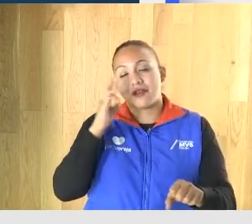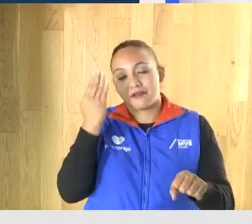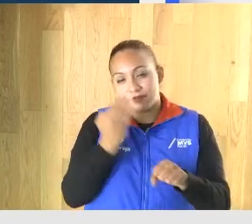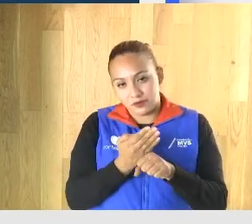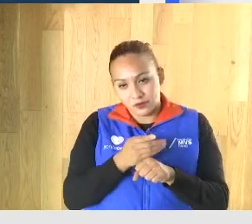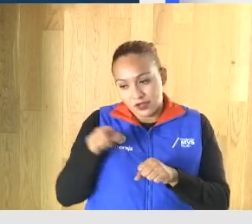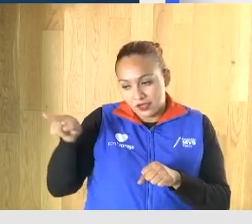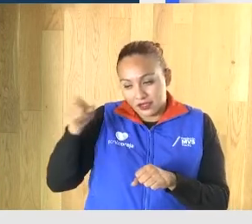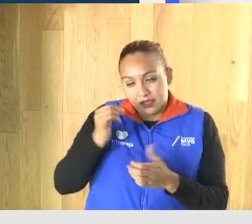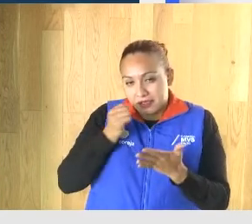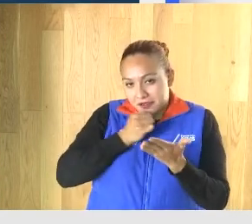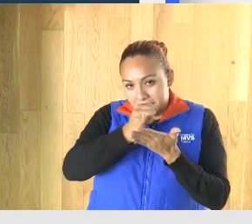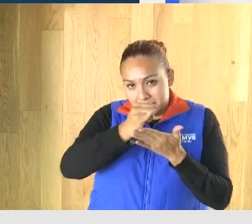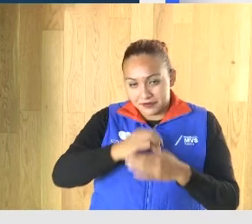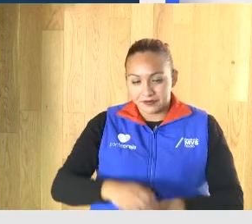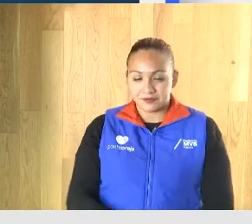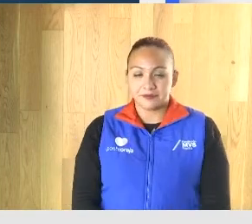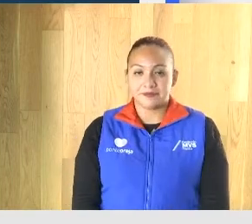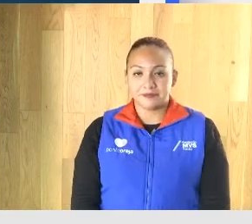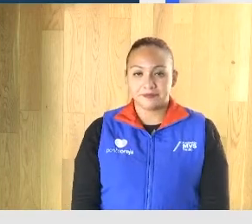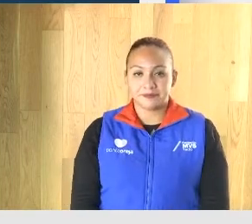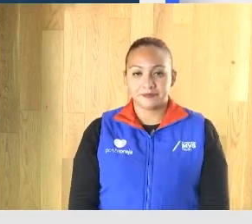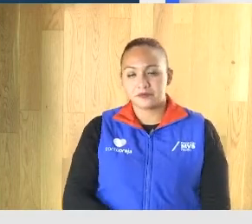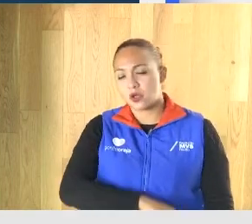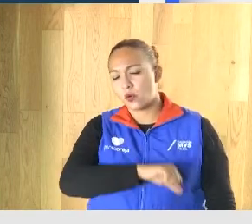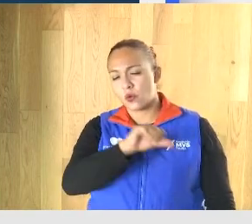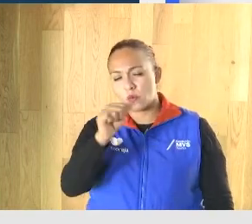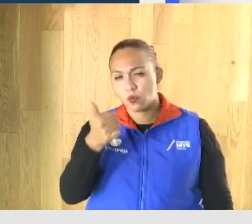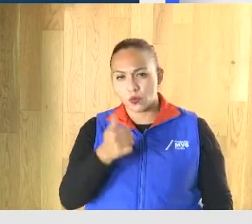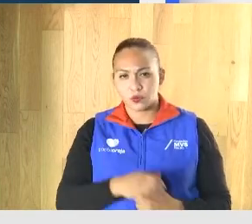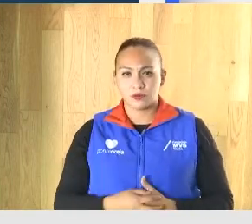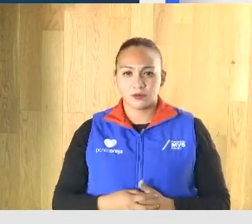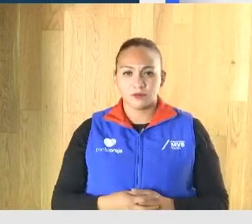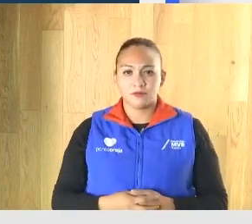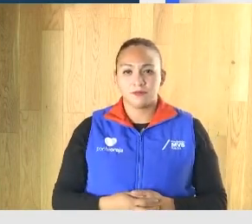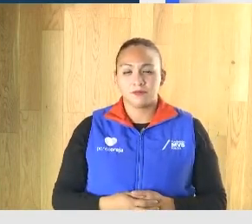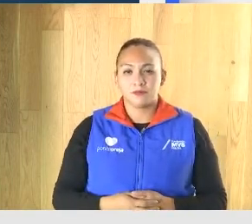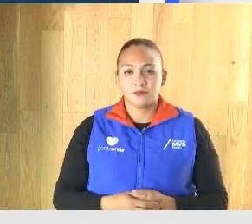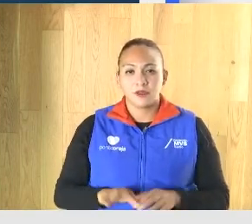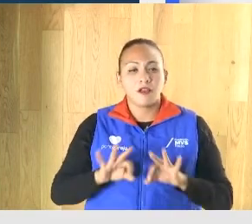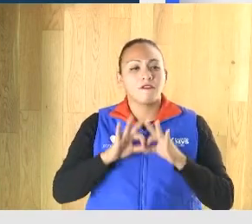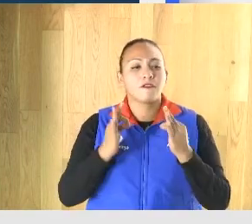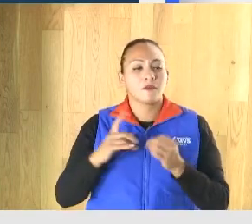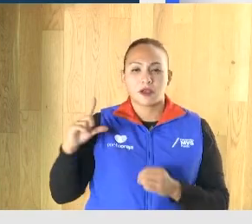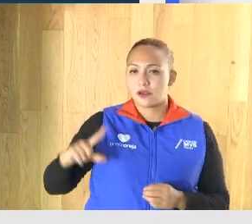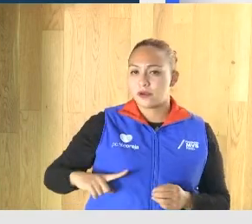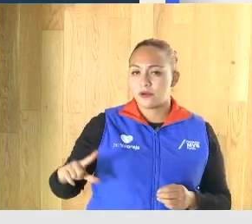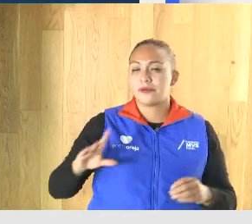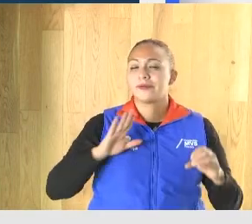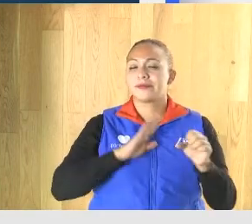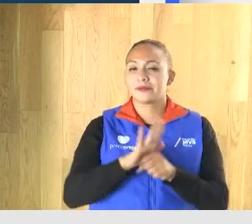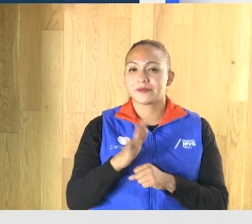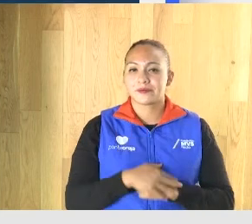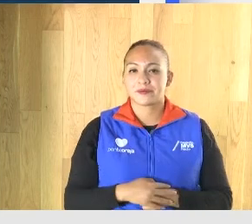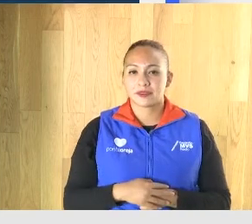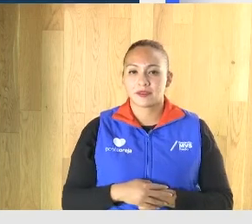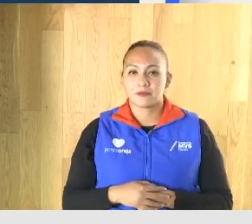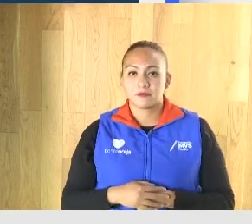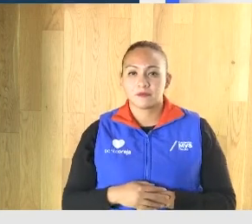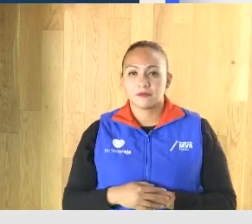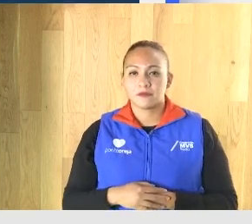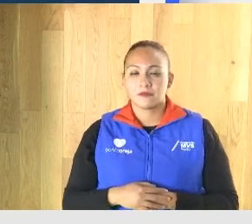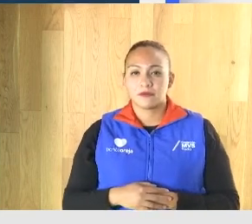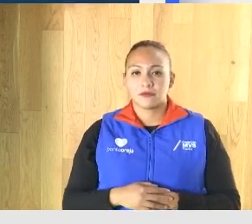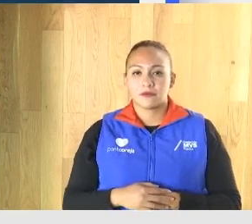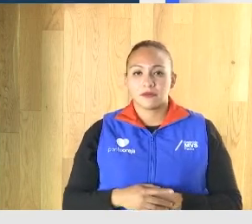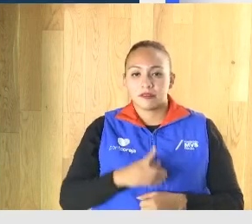vayan a tomar las empresas. Otro desde el punto de vista de la gobernanza, un reto que estamos viendo es todo lo que tiene que ver con